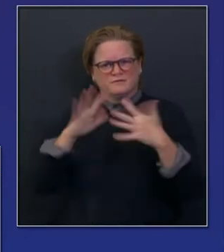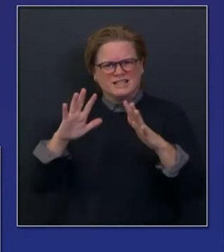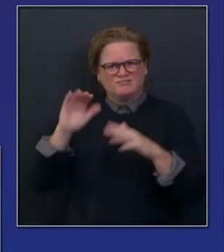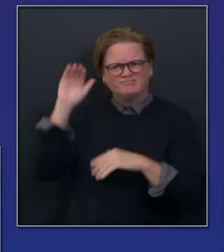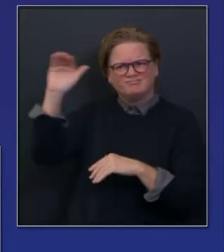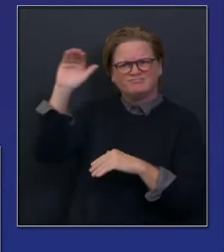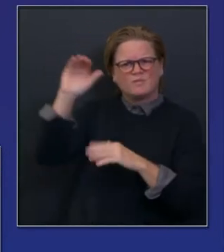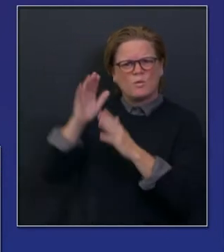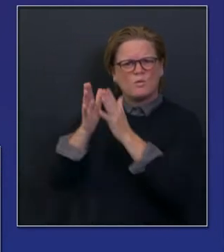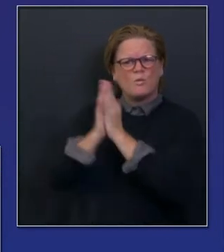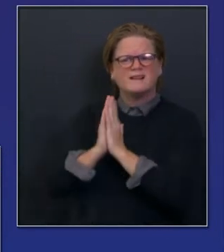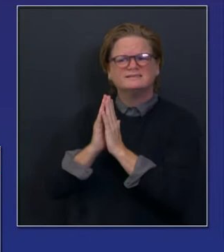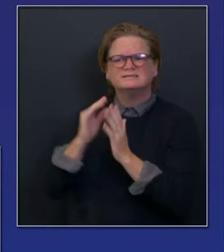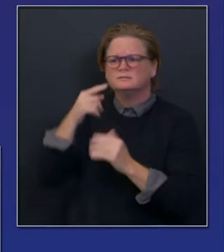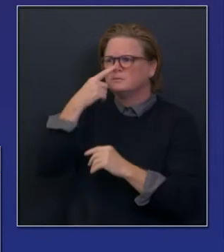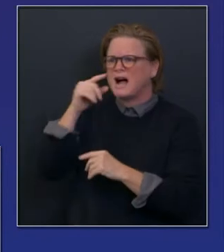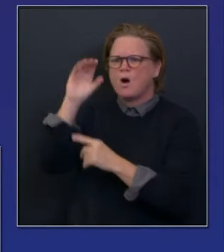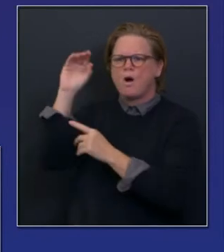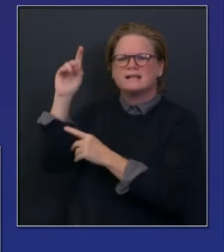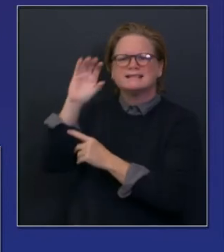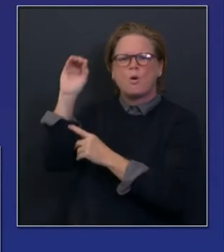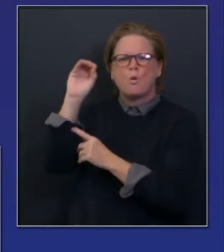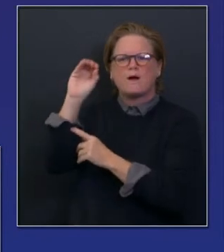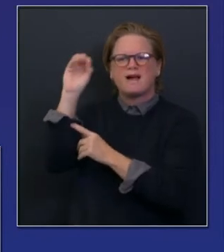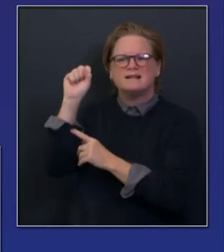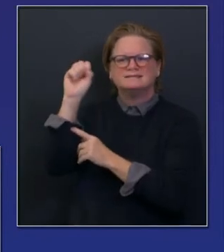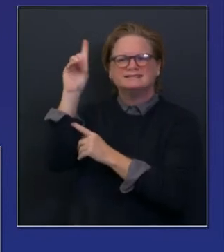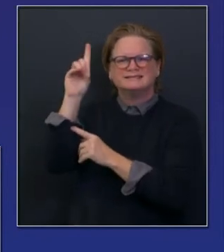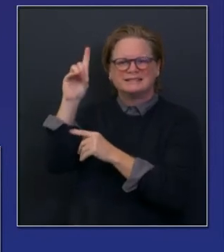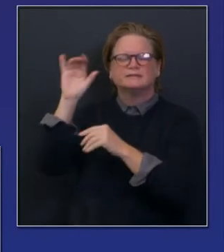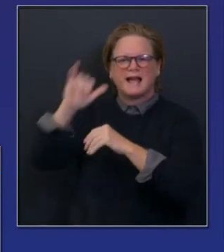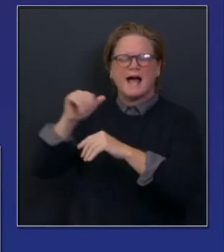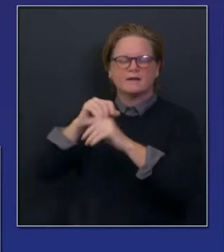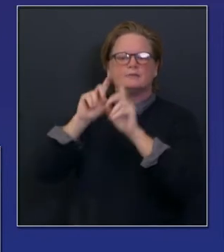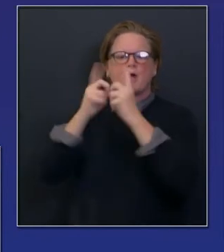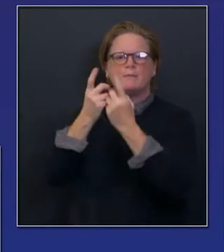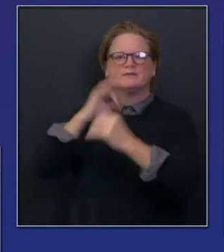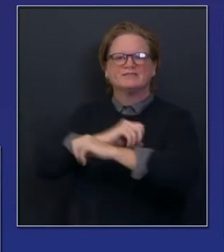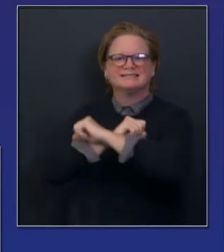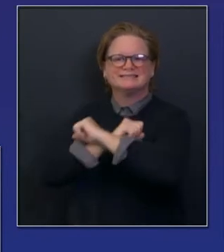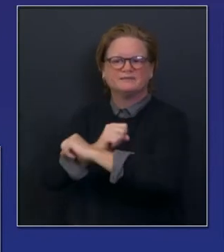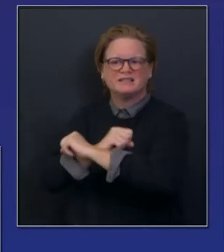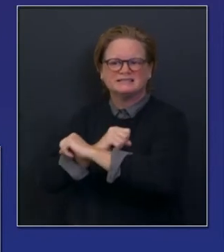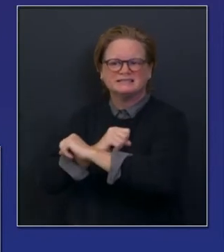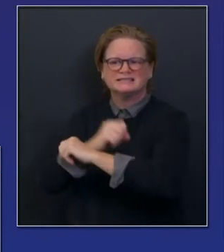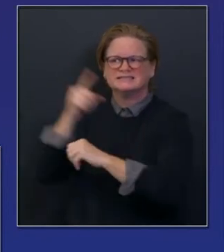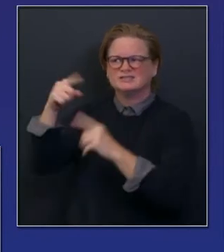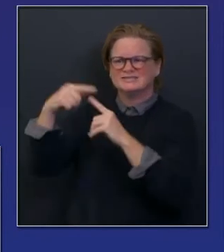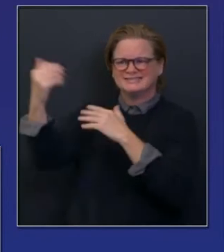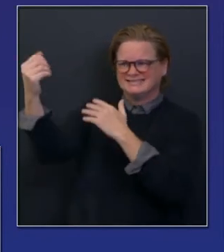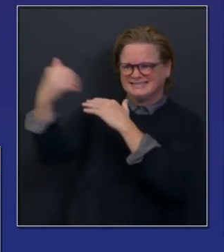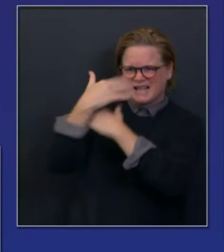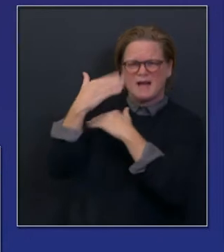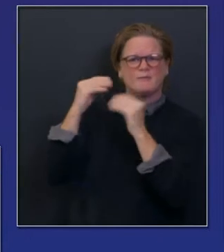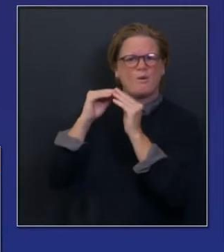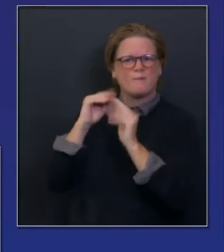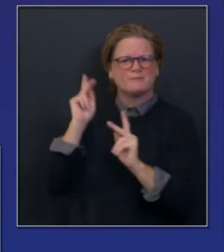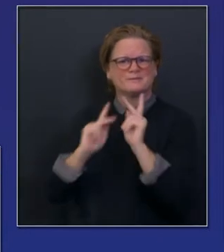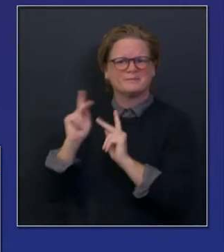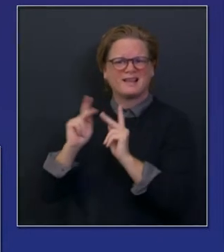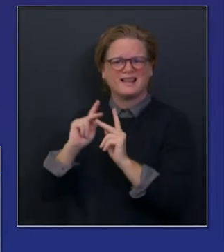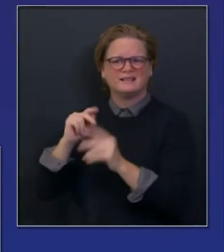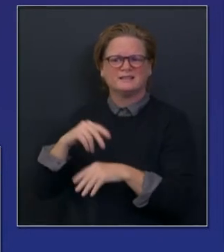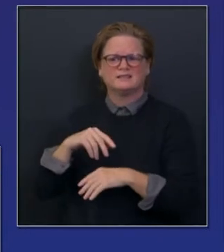del Departamento de Defensa pidiendo personal médico. Pedimos 10 equipos de 20, 200 miembros para dar